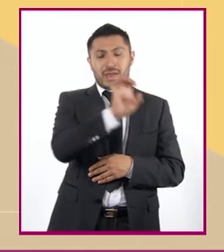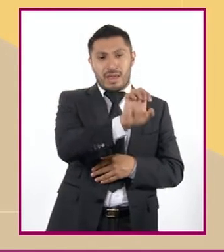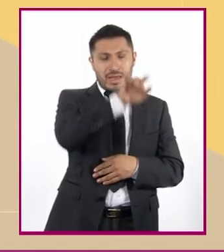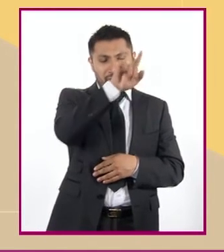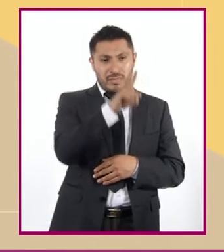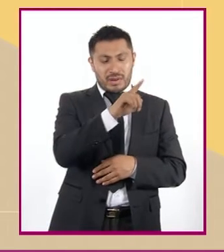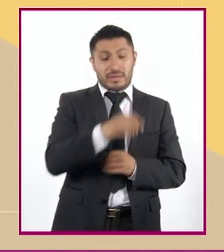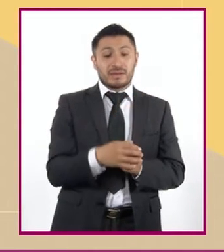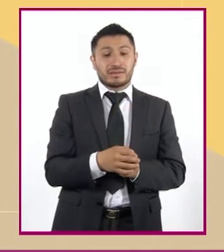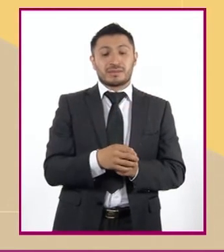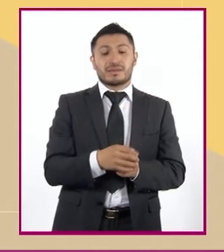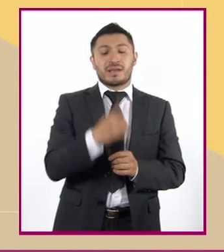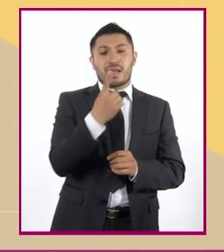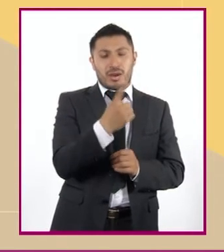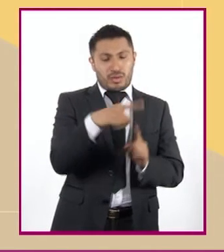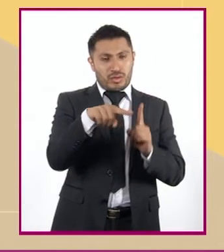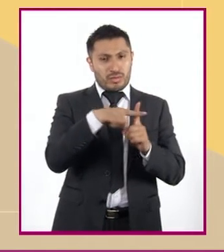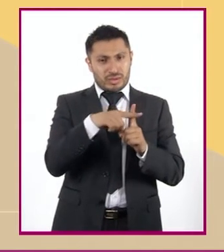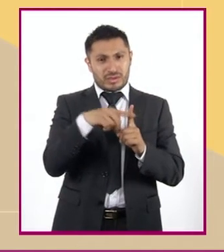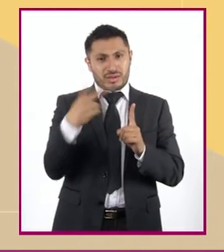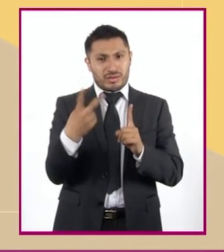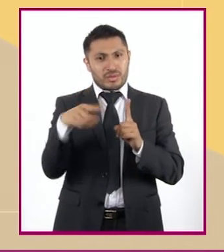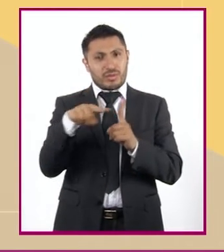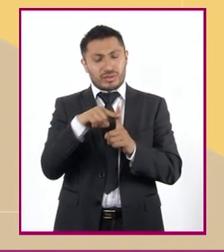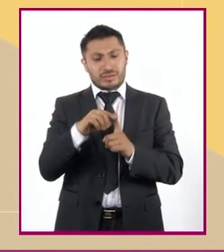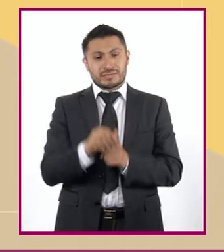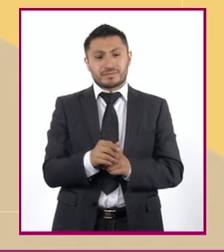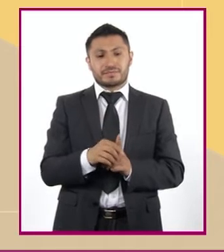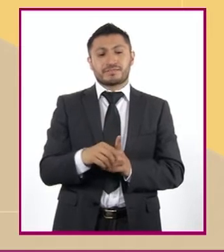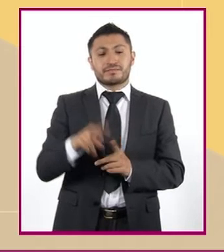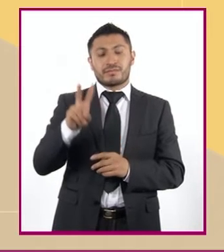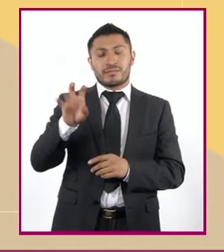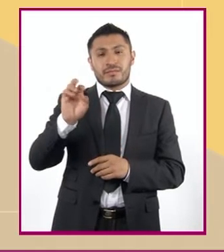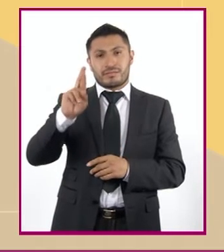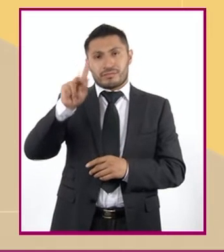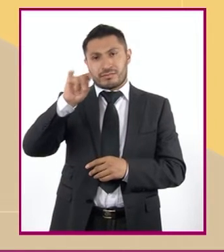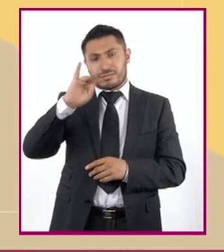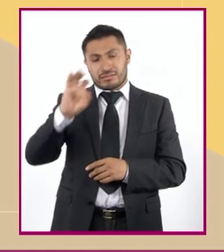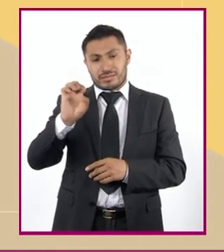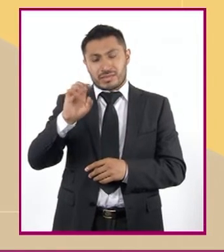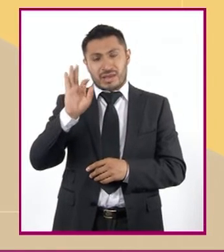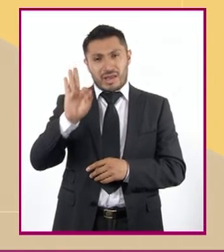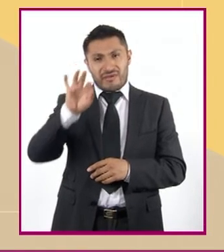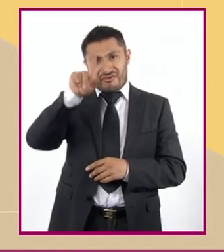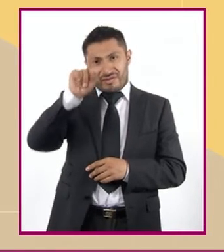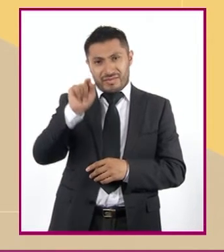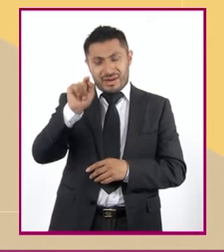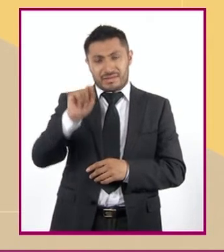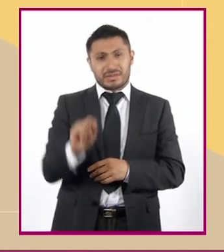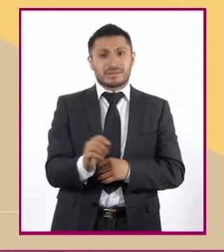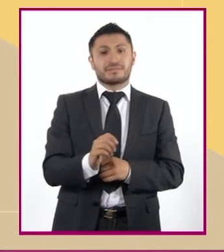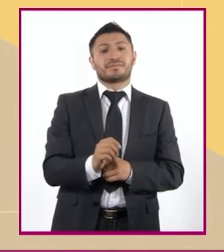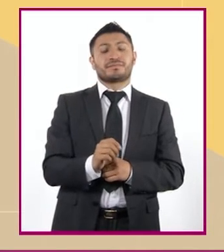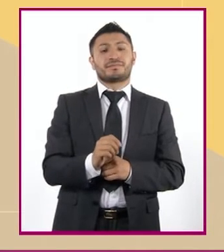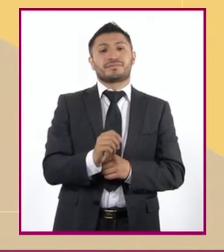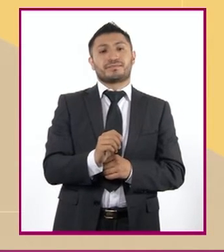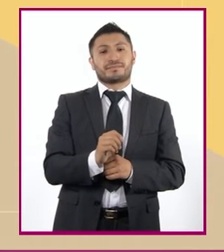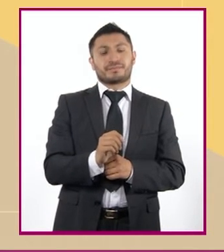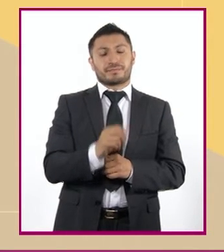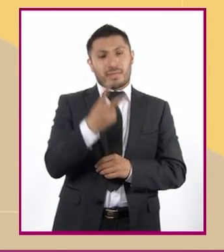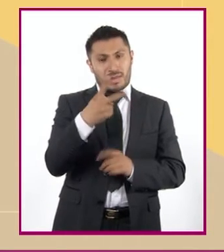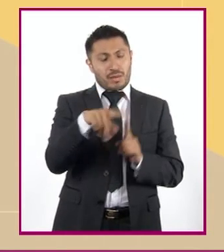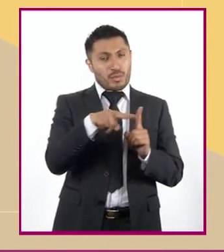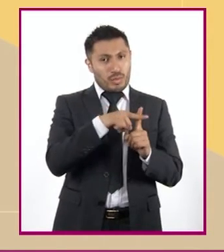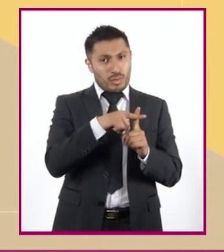las coordenadas son 1 positivo y 2 positivo. Para el vértice F', las coordenadas son